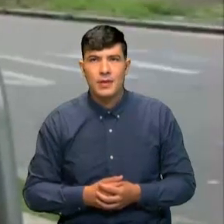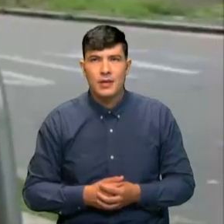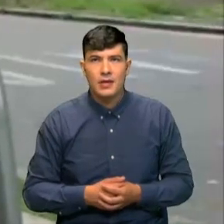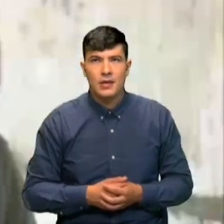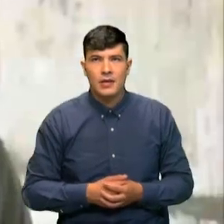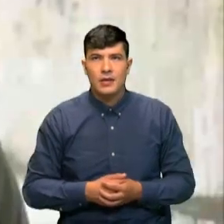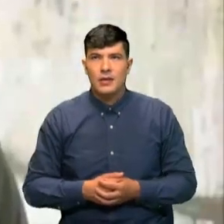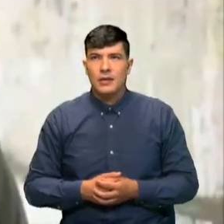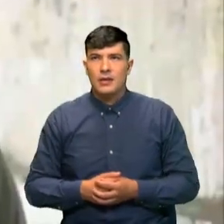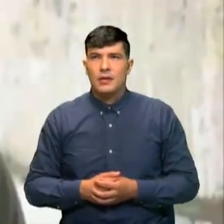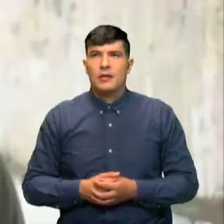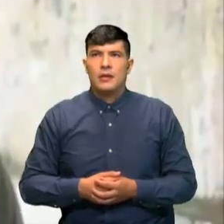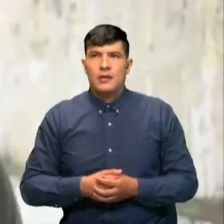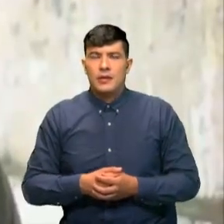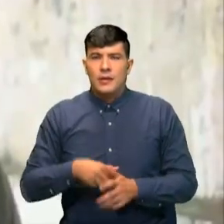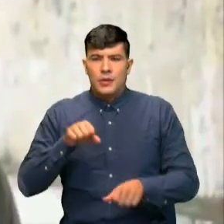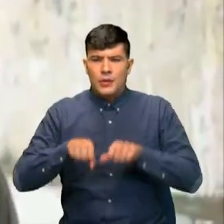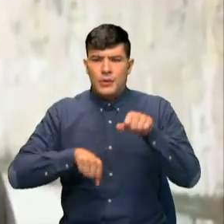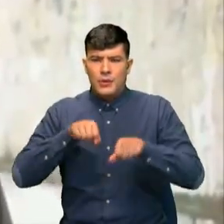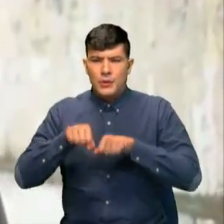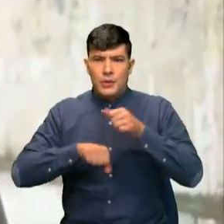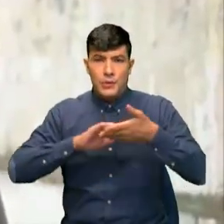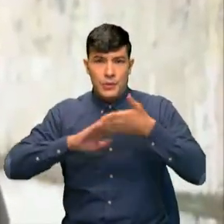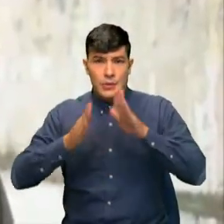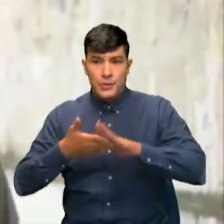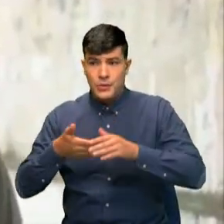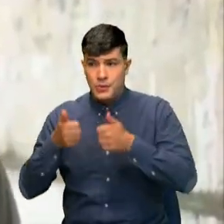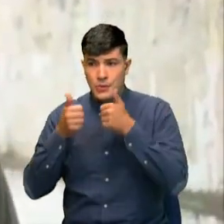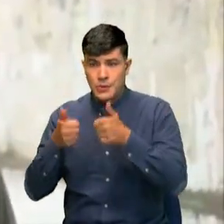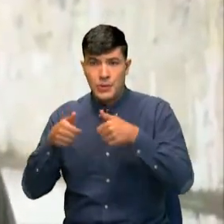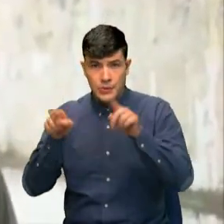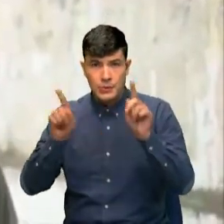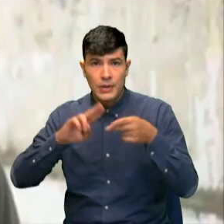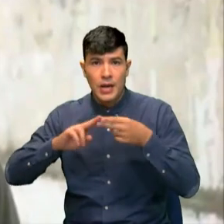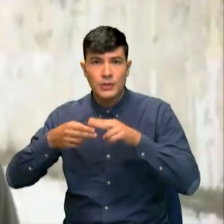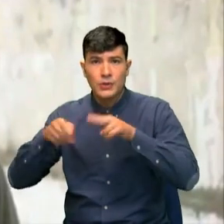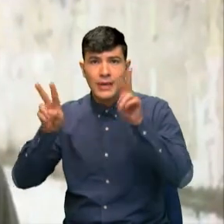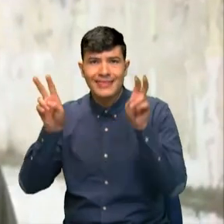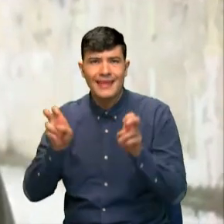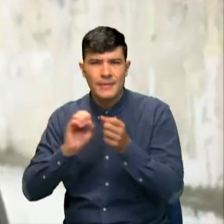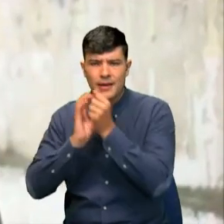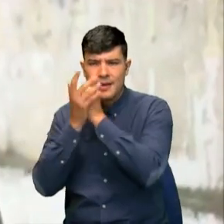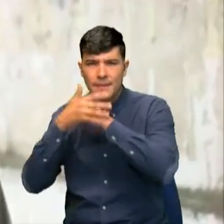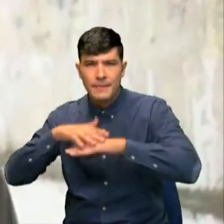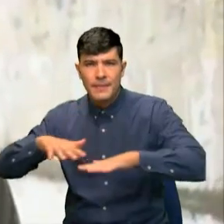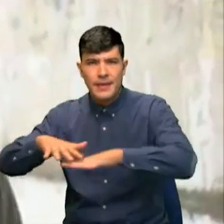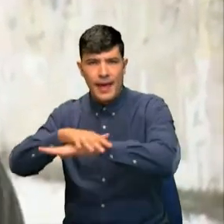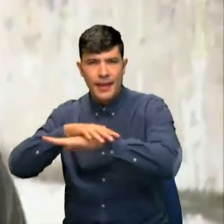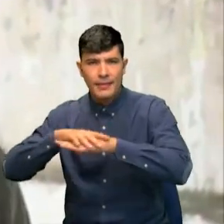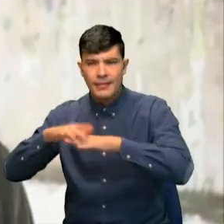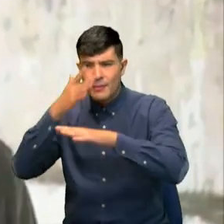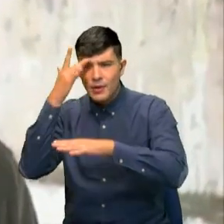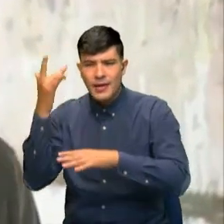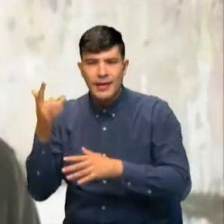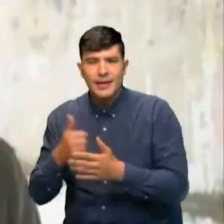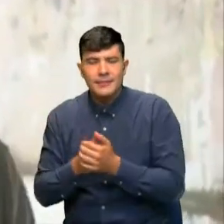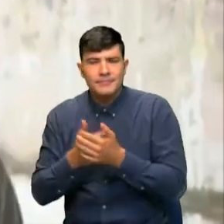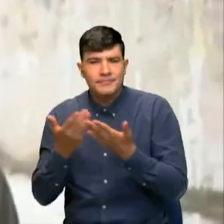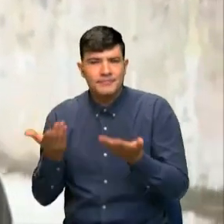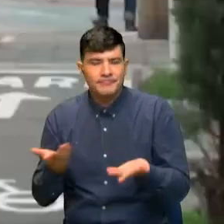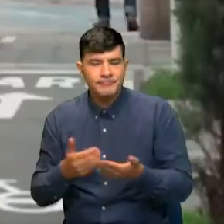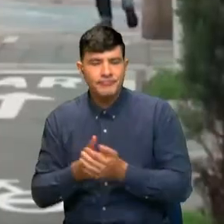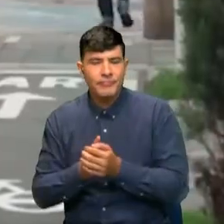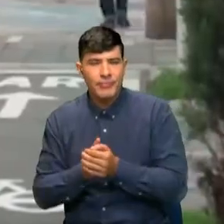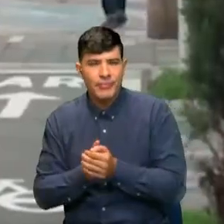parte de la comunidad es muy buena por la parte ambiental porque hay otra otra perspectiva para para